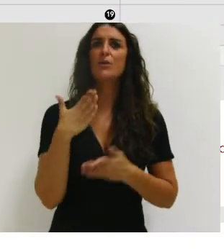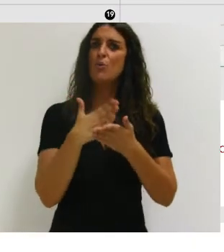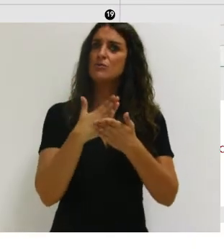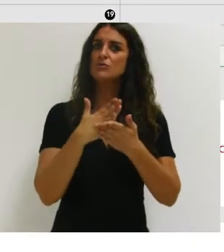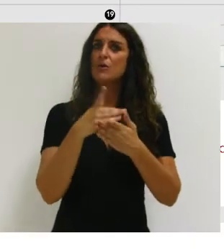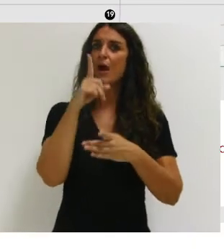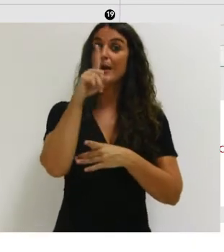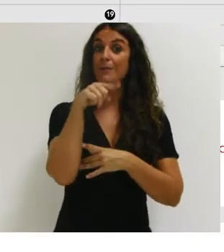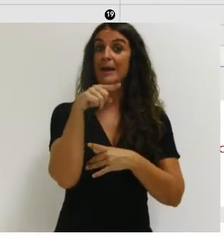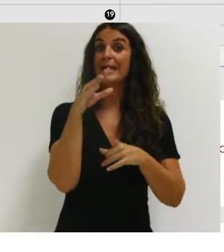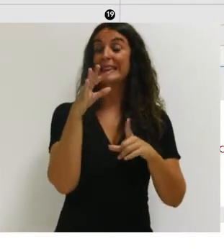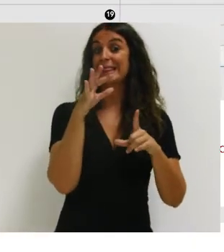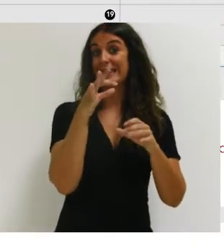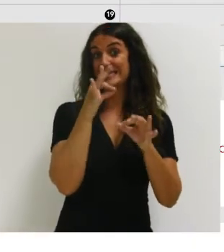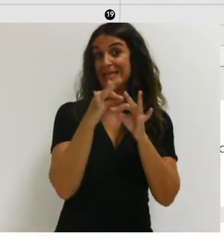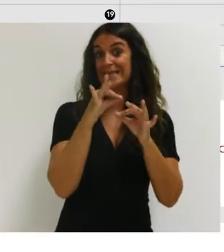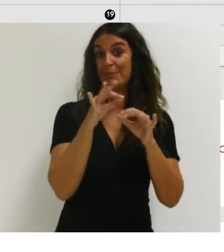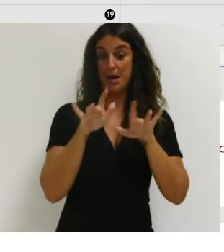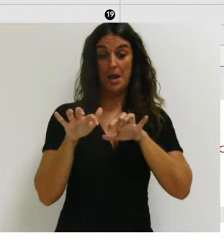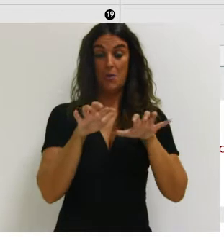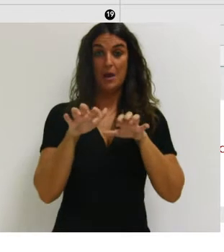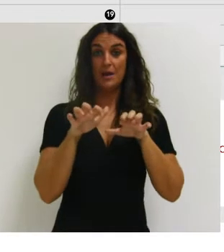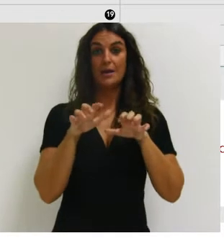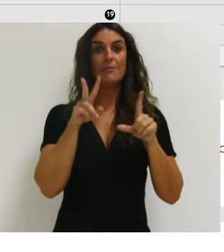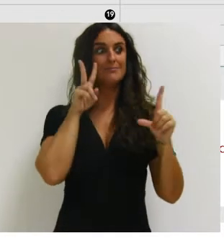el mes y el año y ahí están.